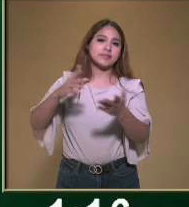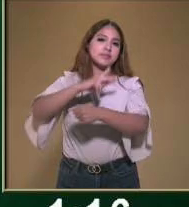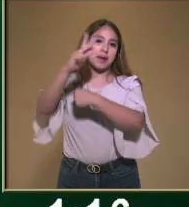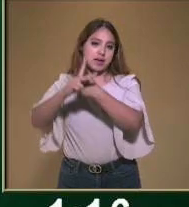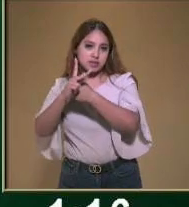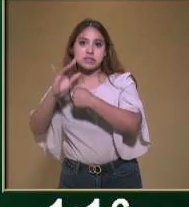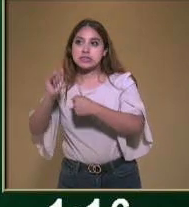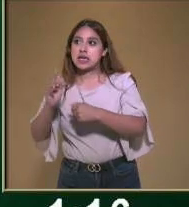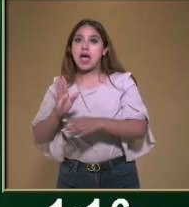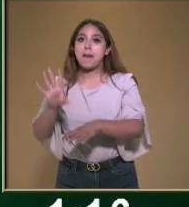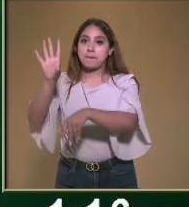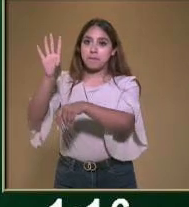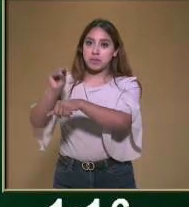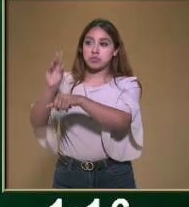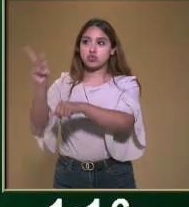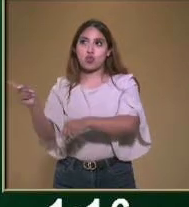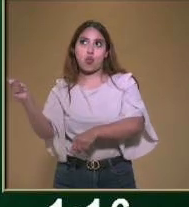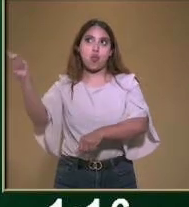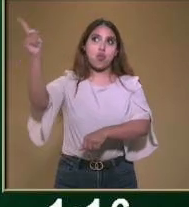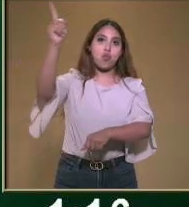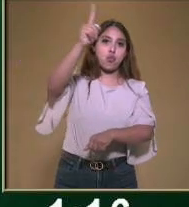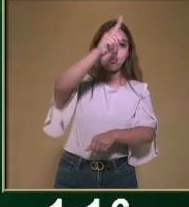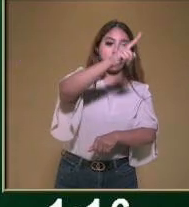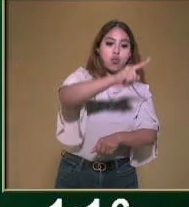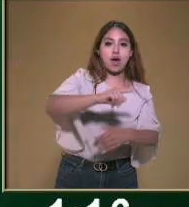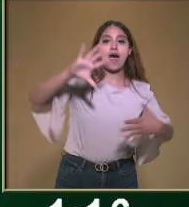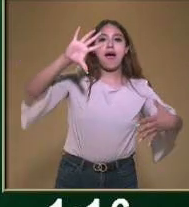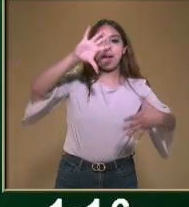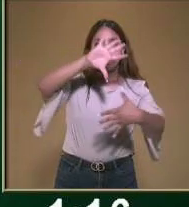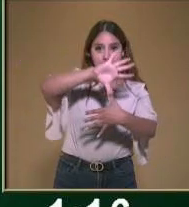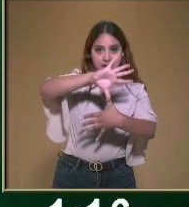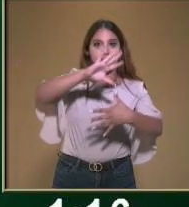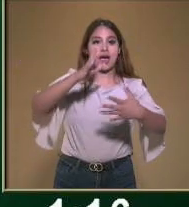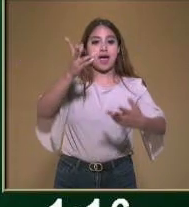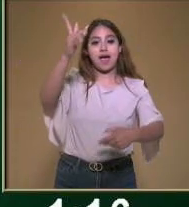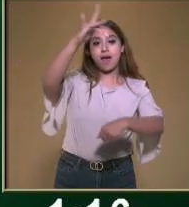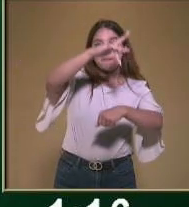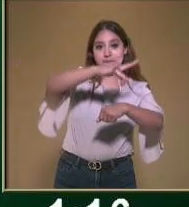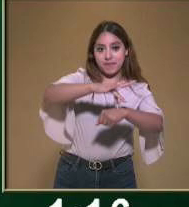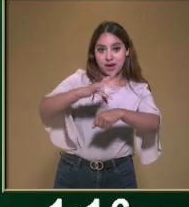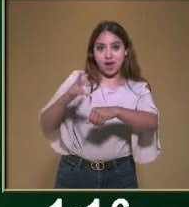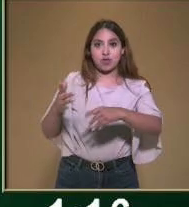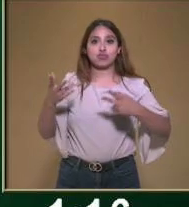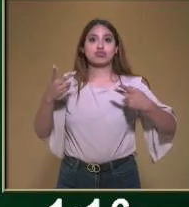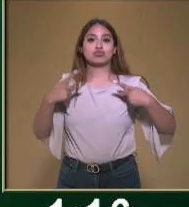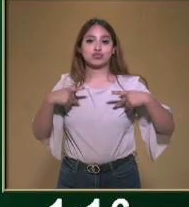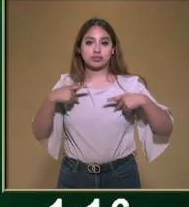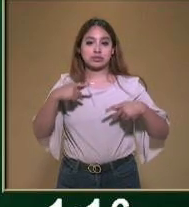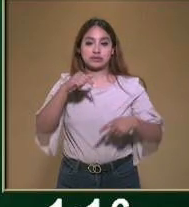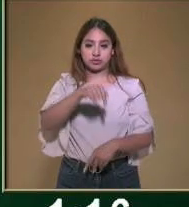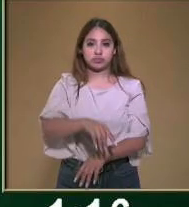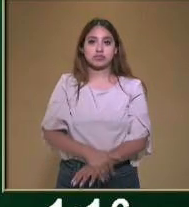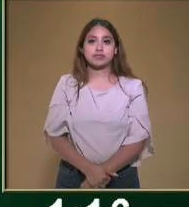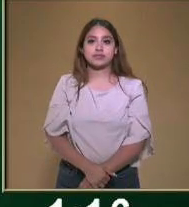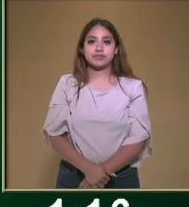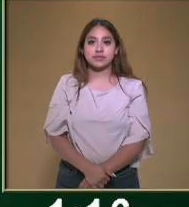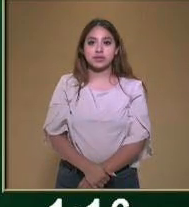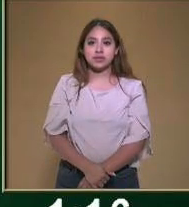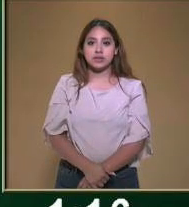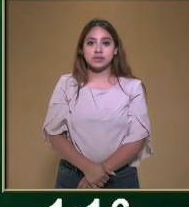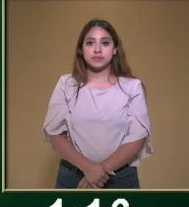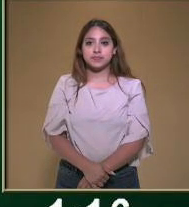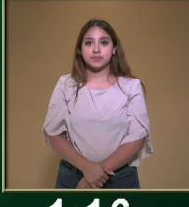estrecho de Bering para llegar a poblar nuestro continente americano. Ahora, maestra, si me apoya con la